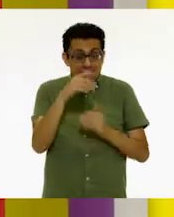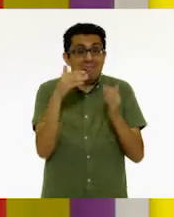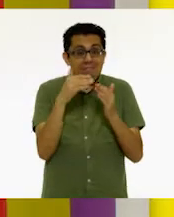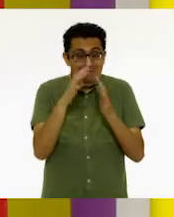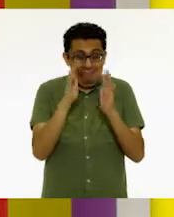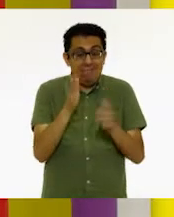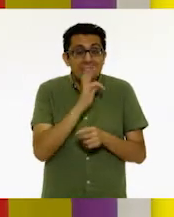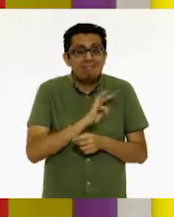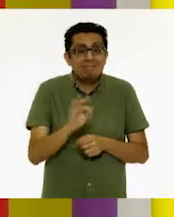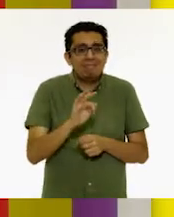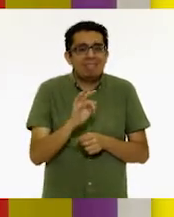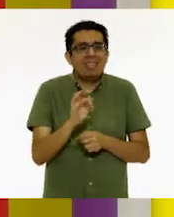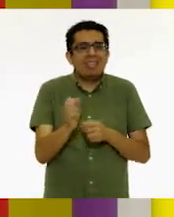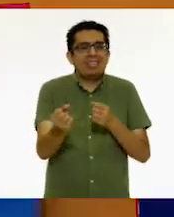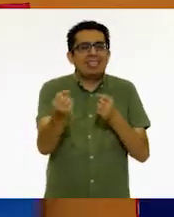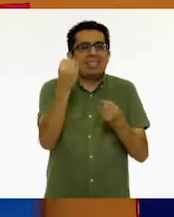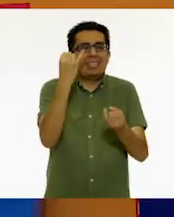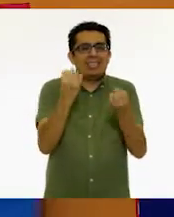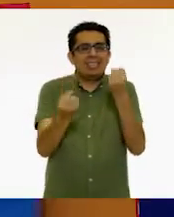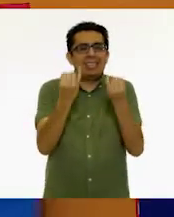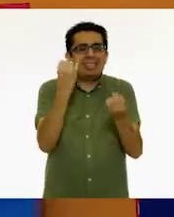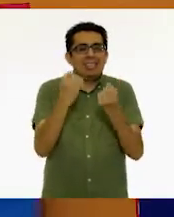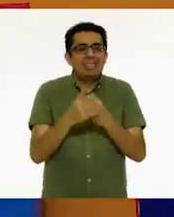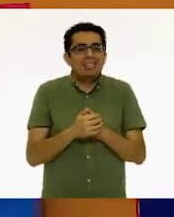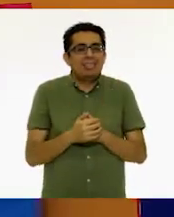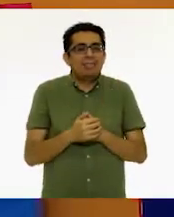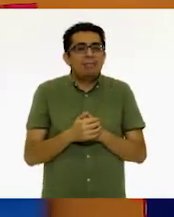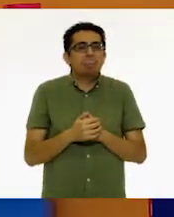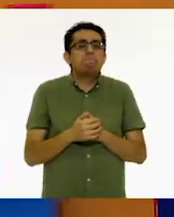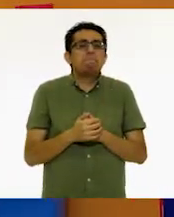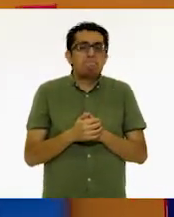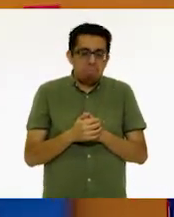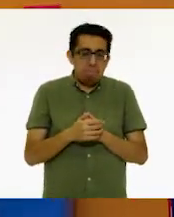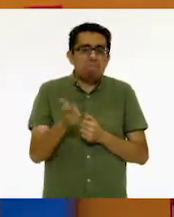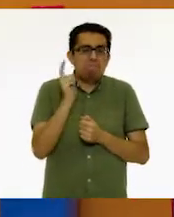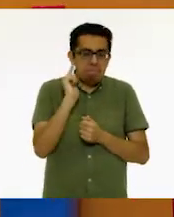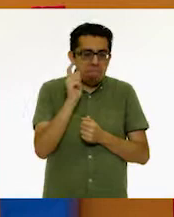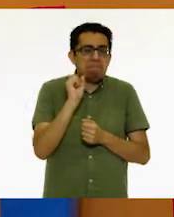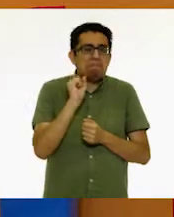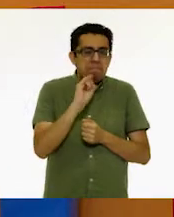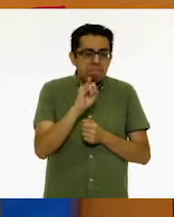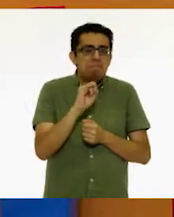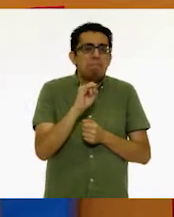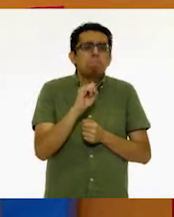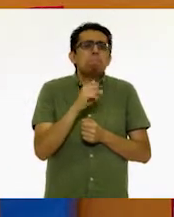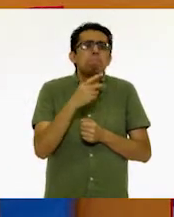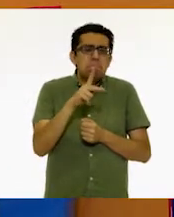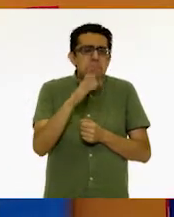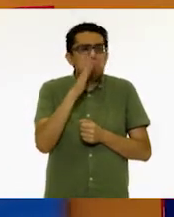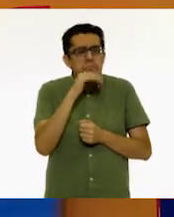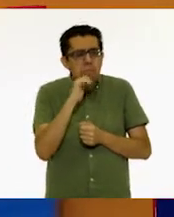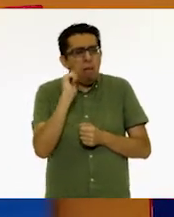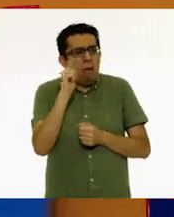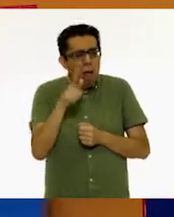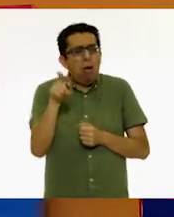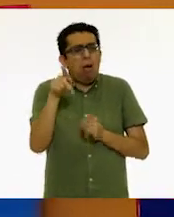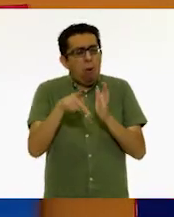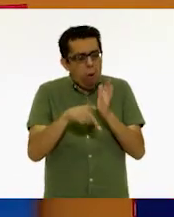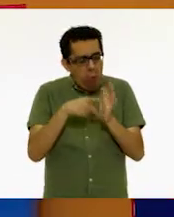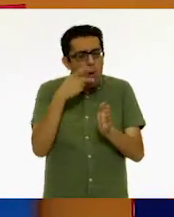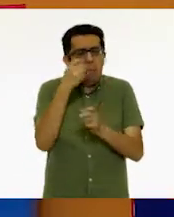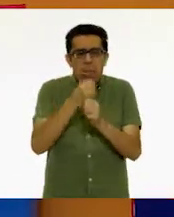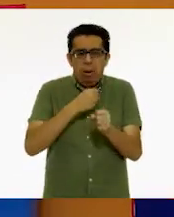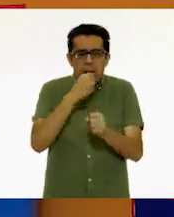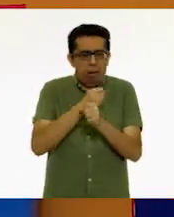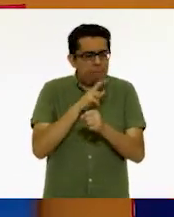casita? ¡Sí! ¿Qué tal? Yo espero que sí, y si no, lo volvemos a practicar. Vuelven a poner la clase para que